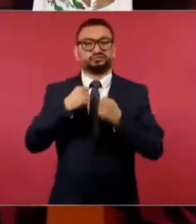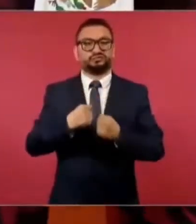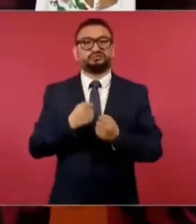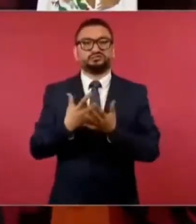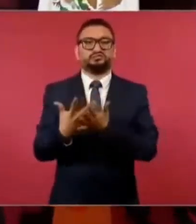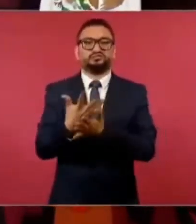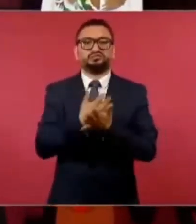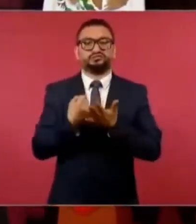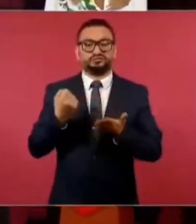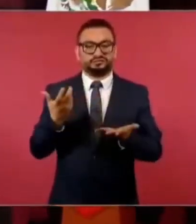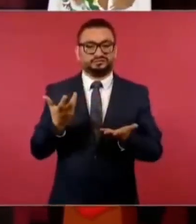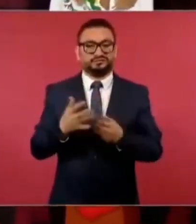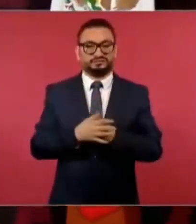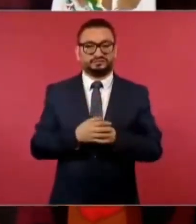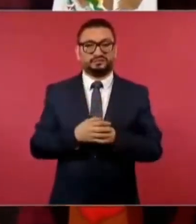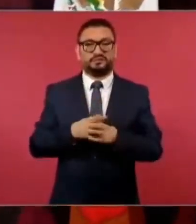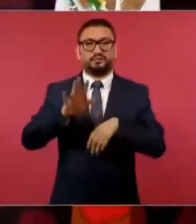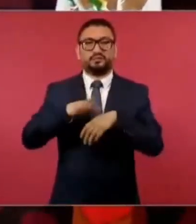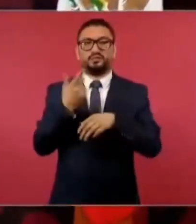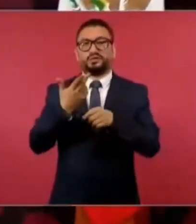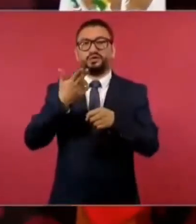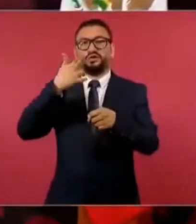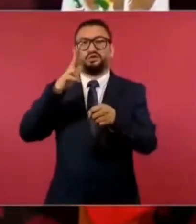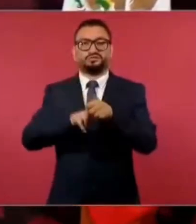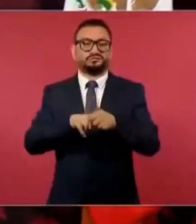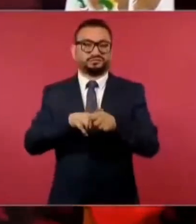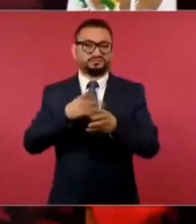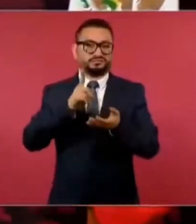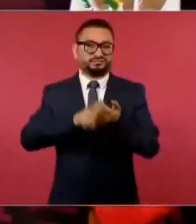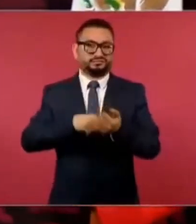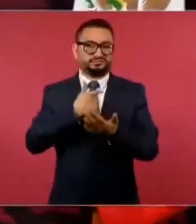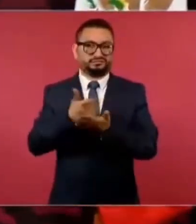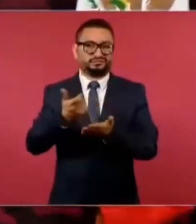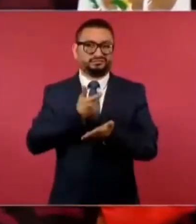Los de los hospitales